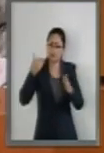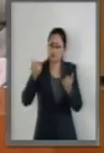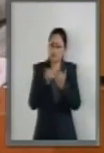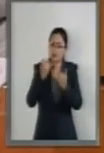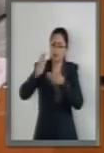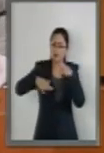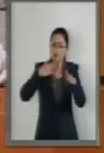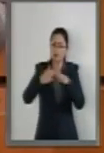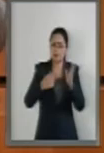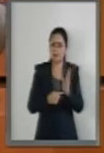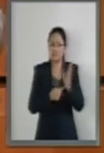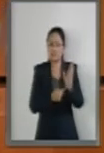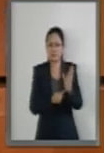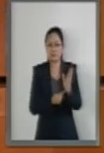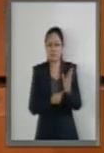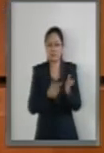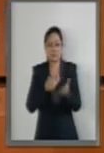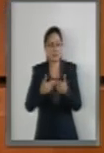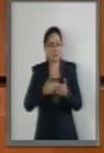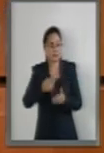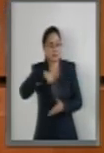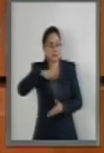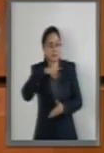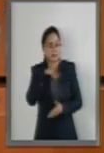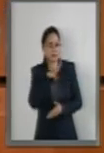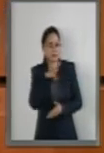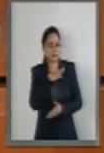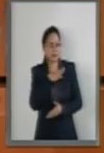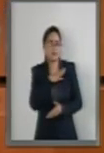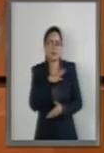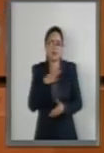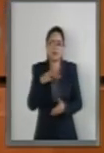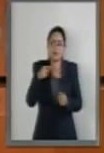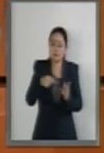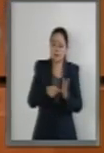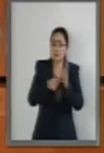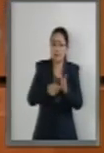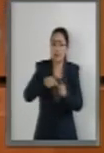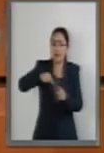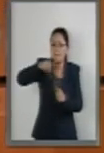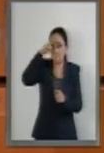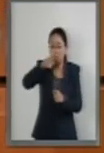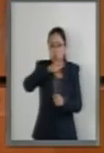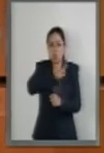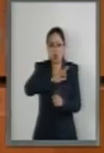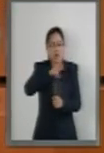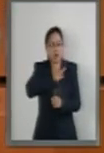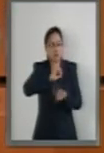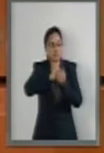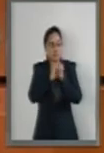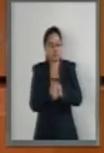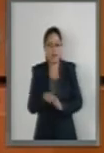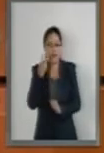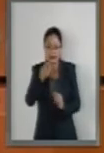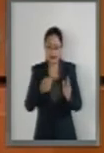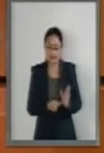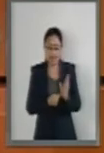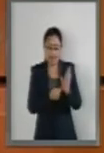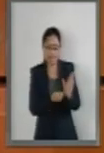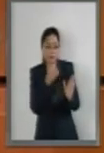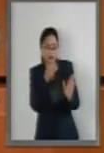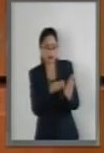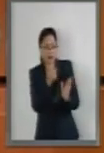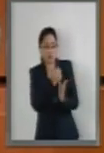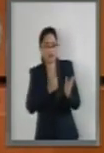mundo. Tenemos en puerta Hábitat 3, para que México vuelva a ser ese ejemplo y ese referente